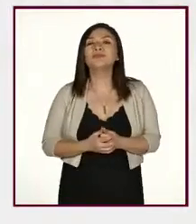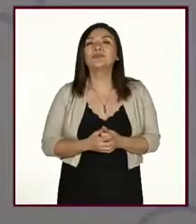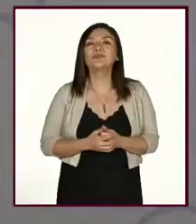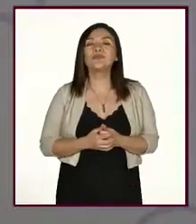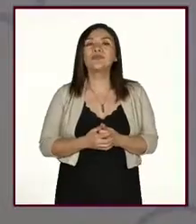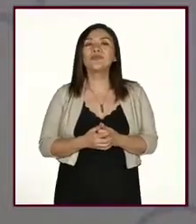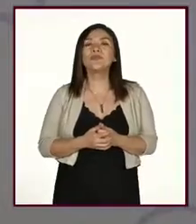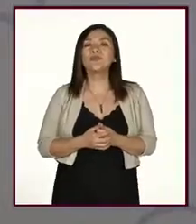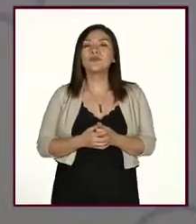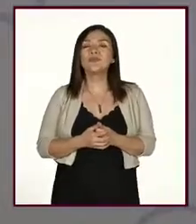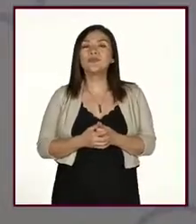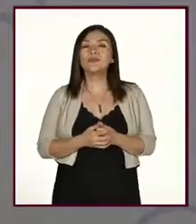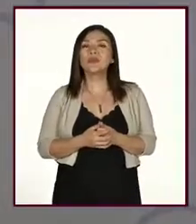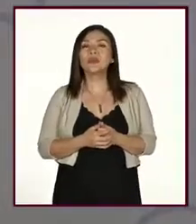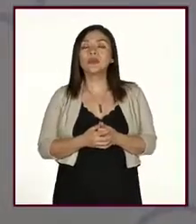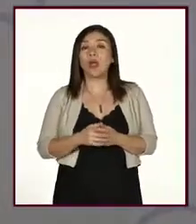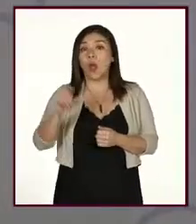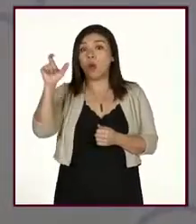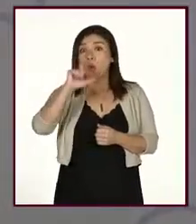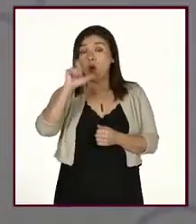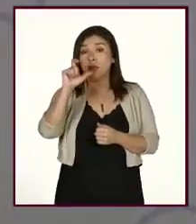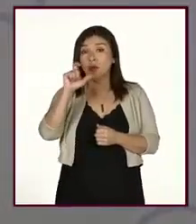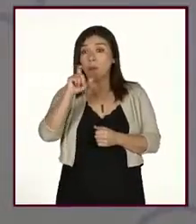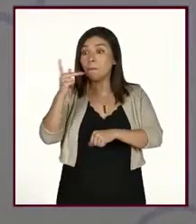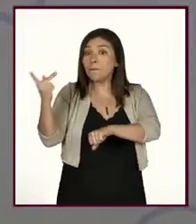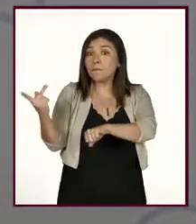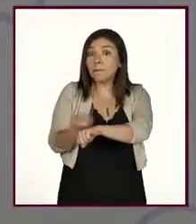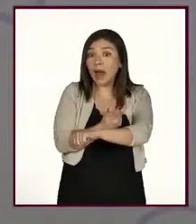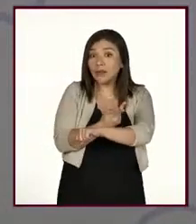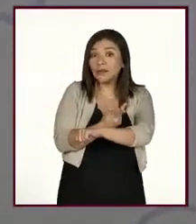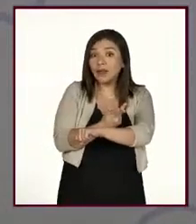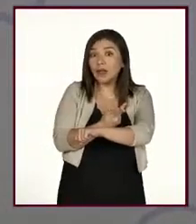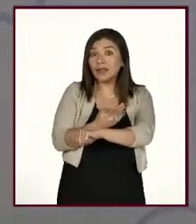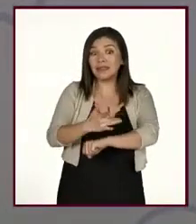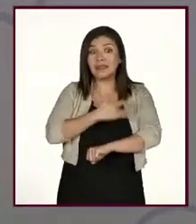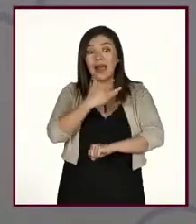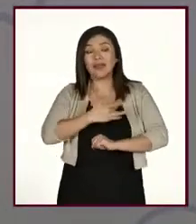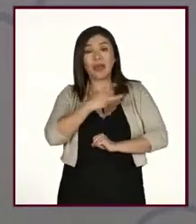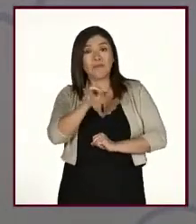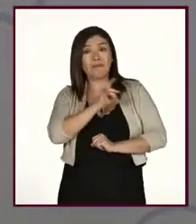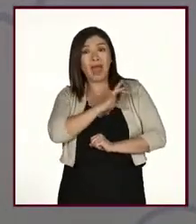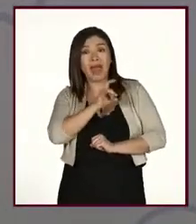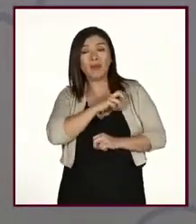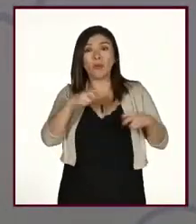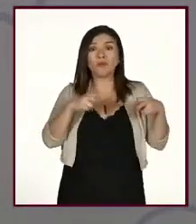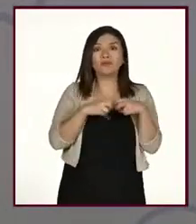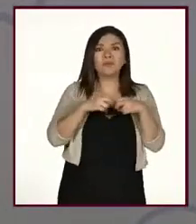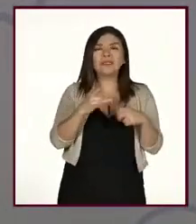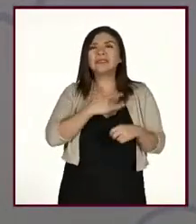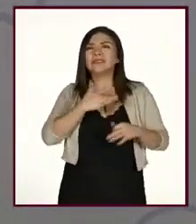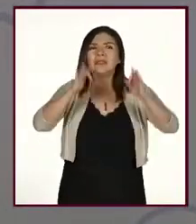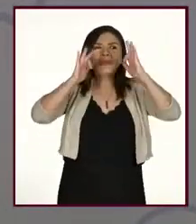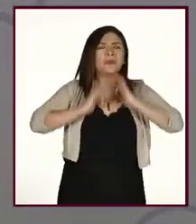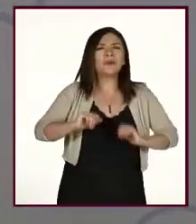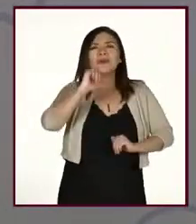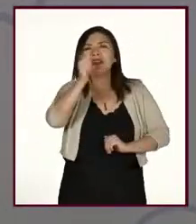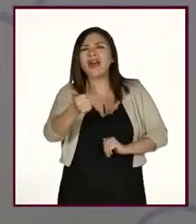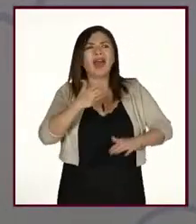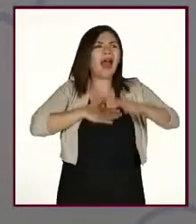Y cuando le sucede, se siente inquieto, se cansa, se irrita